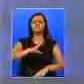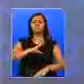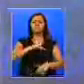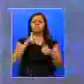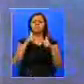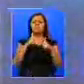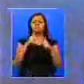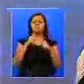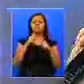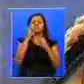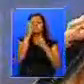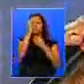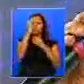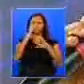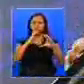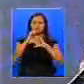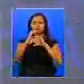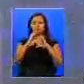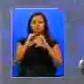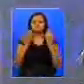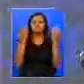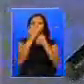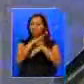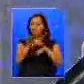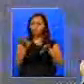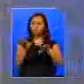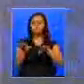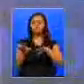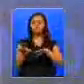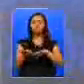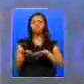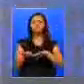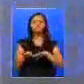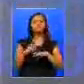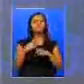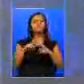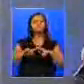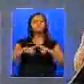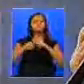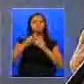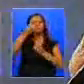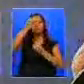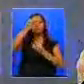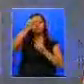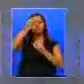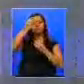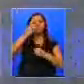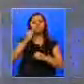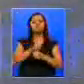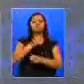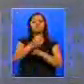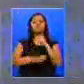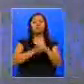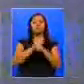información y la comunicación. Ya por estos días, creo que empezó, aquí tengo la información, empezó a operar, me parece que en el año